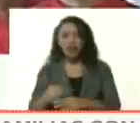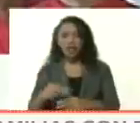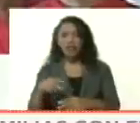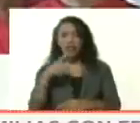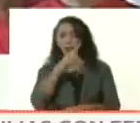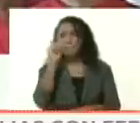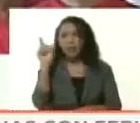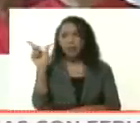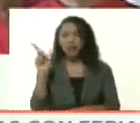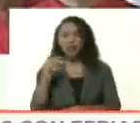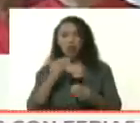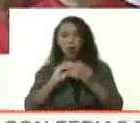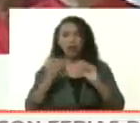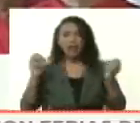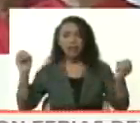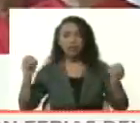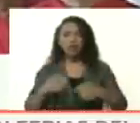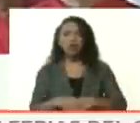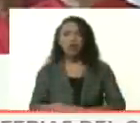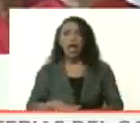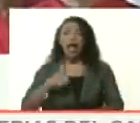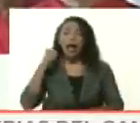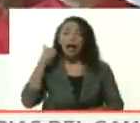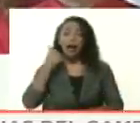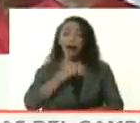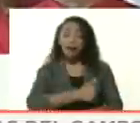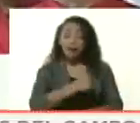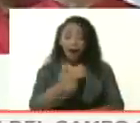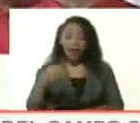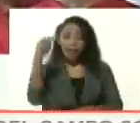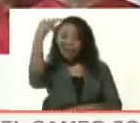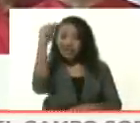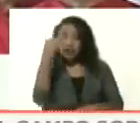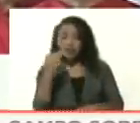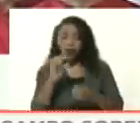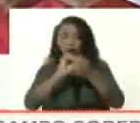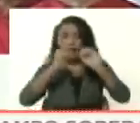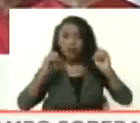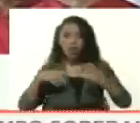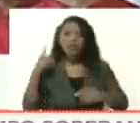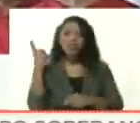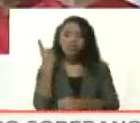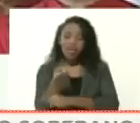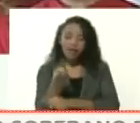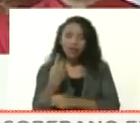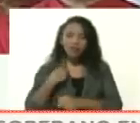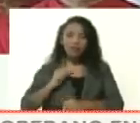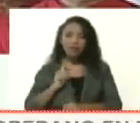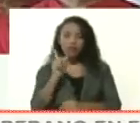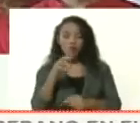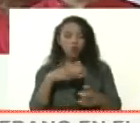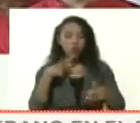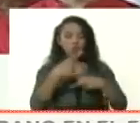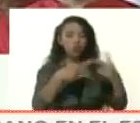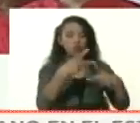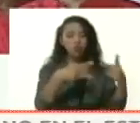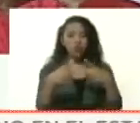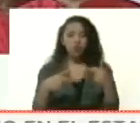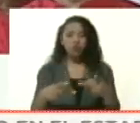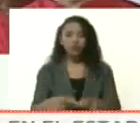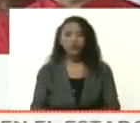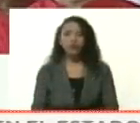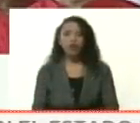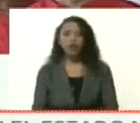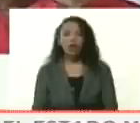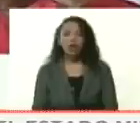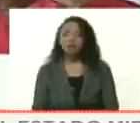organización. Cada nivel de organización debe tener un área productiva, que lo más fácil es probablemente